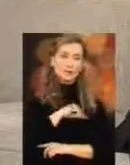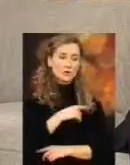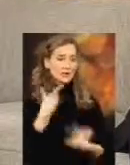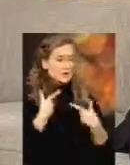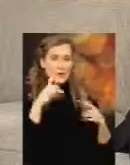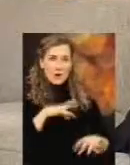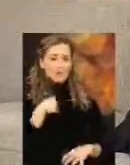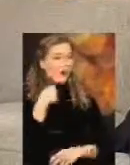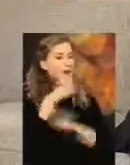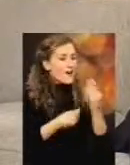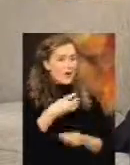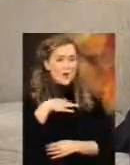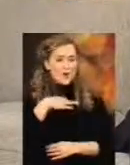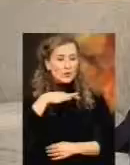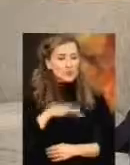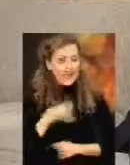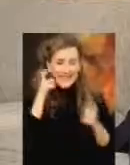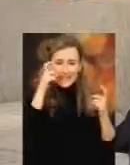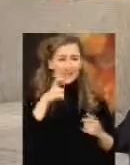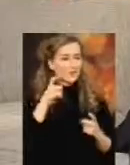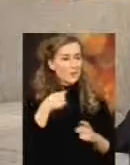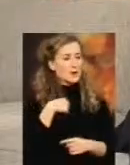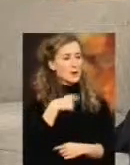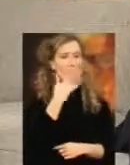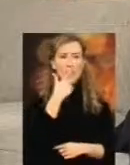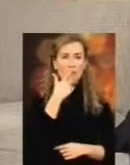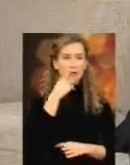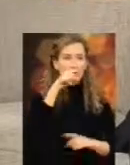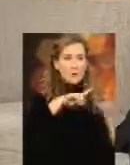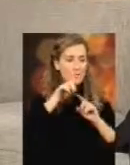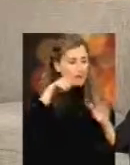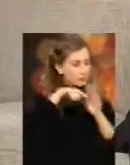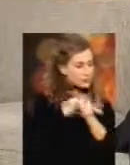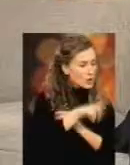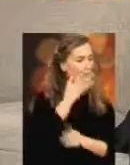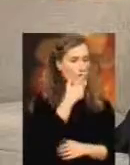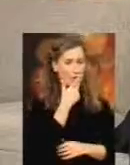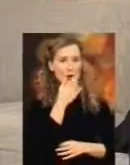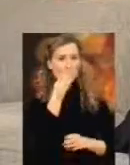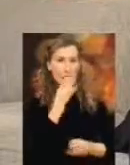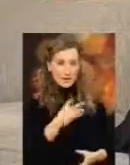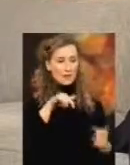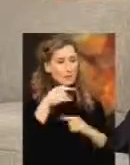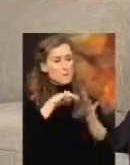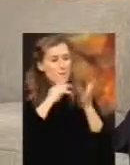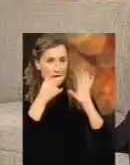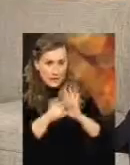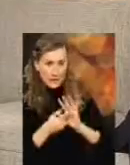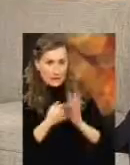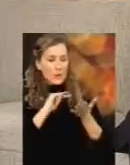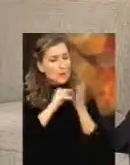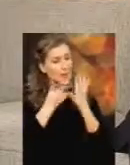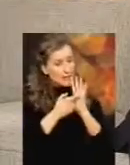desde luego hago todo lo posible inmediatamente, en primer lugar por conocerlo a fondo y en segundo lugar para tomar las